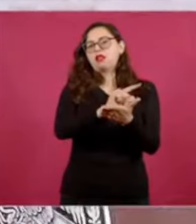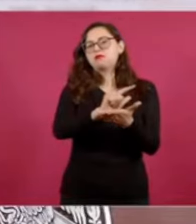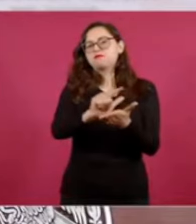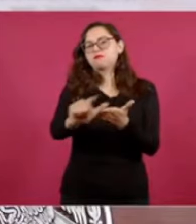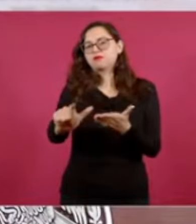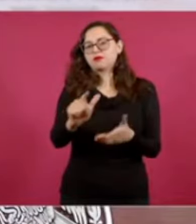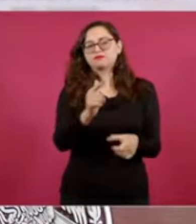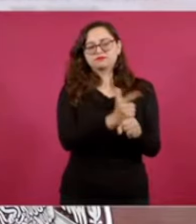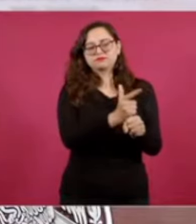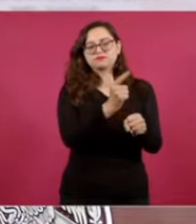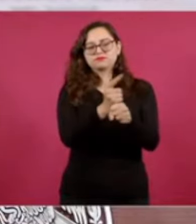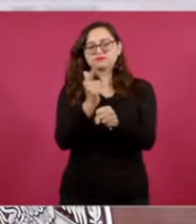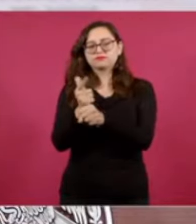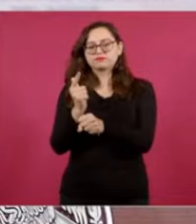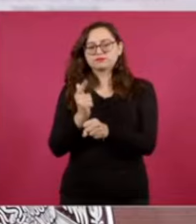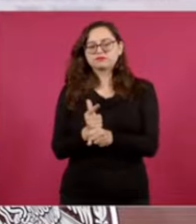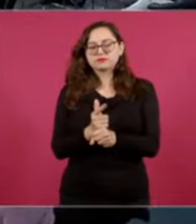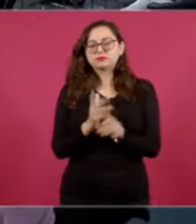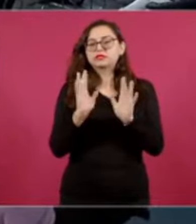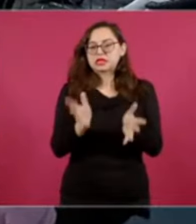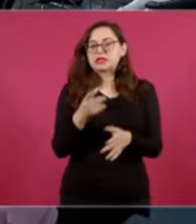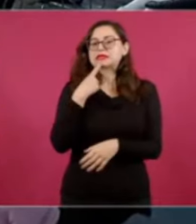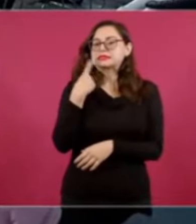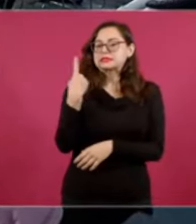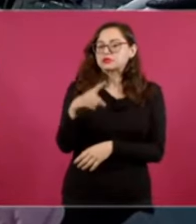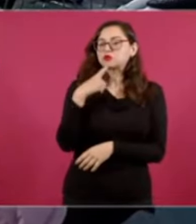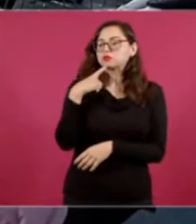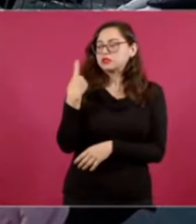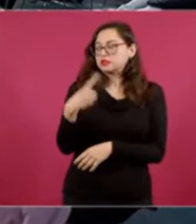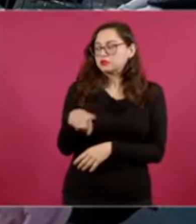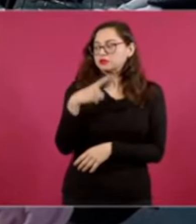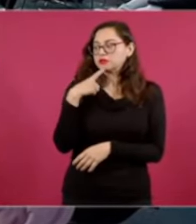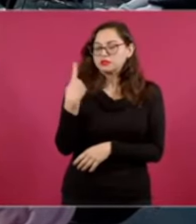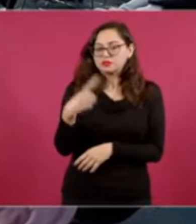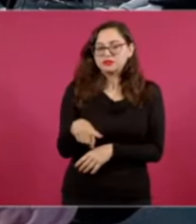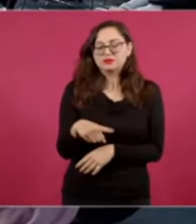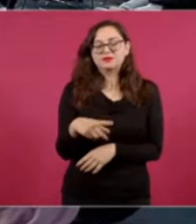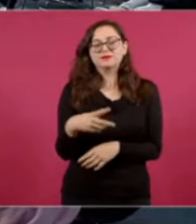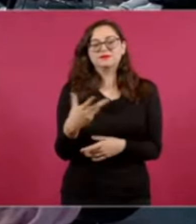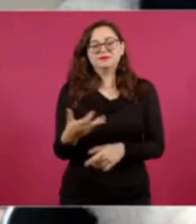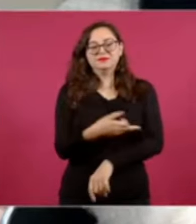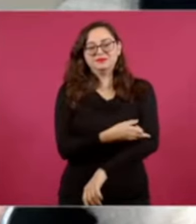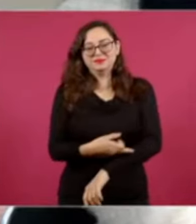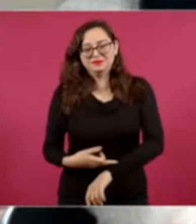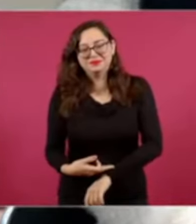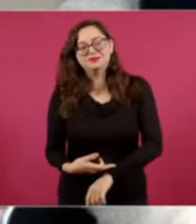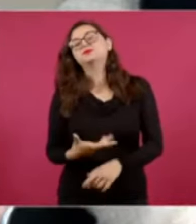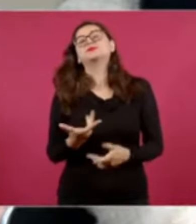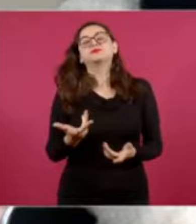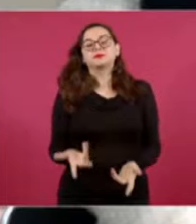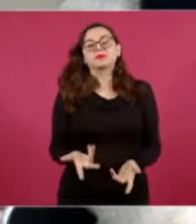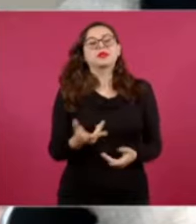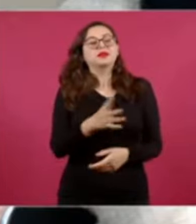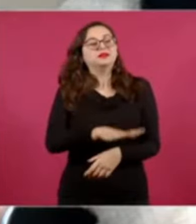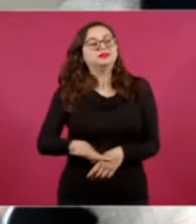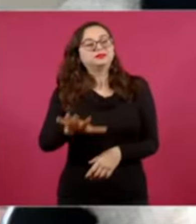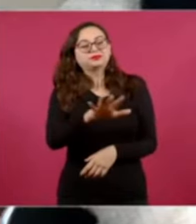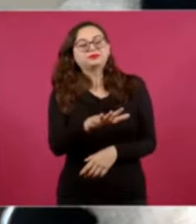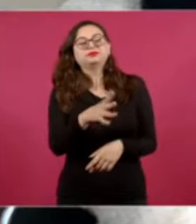del IMSS. Esto también han sido denuncias que han dado los propios pacientes y los familiares. Y además de que